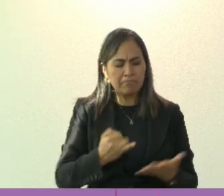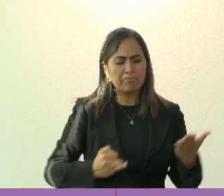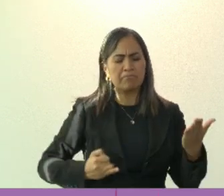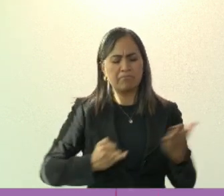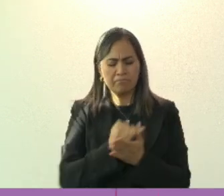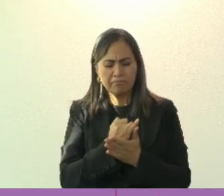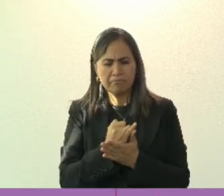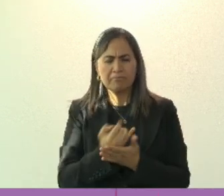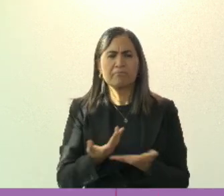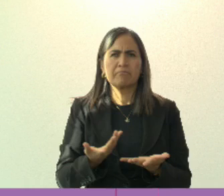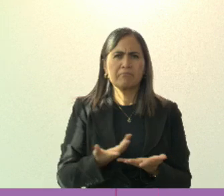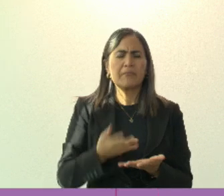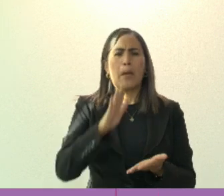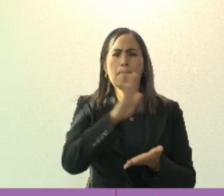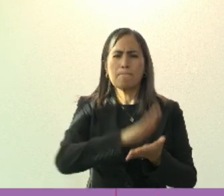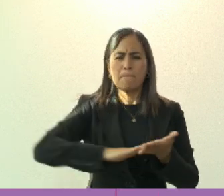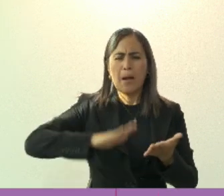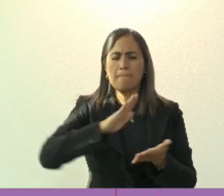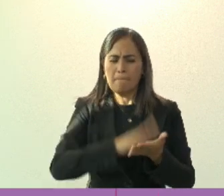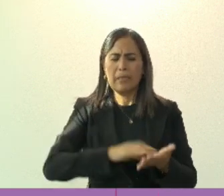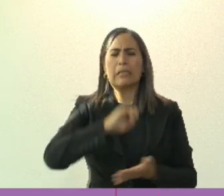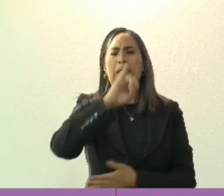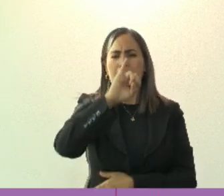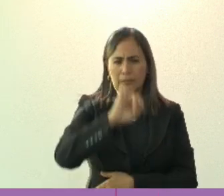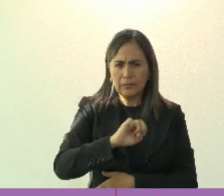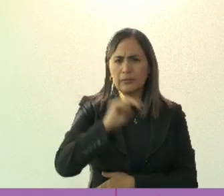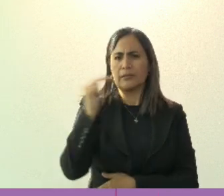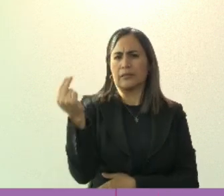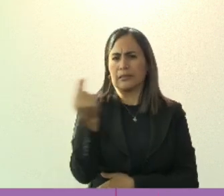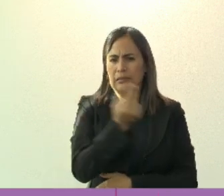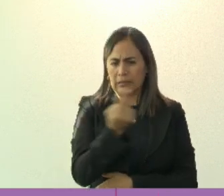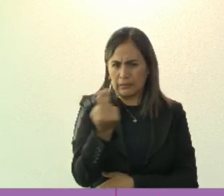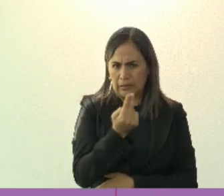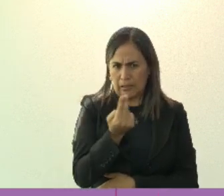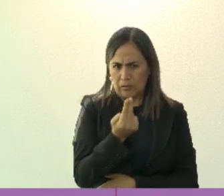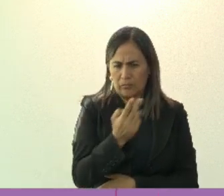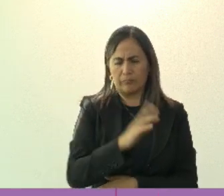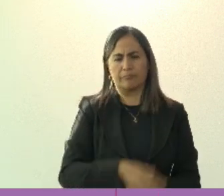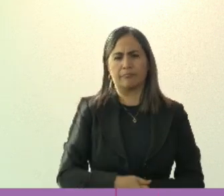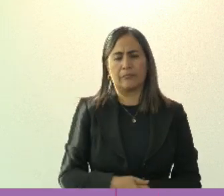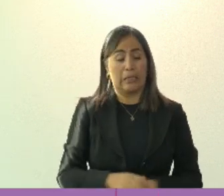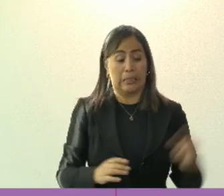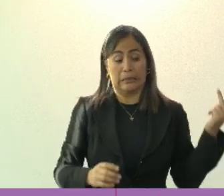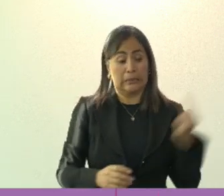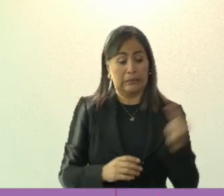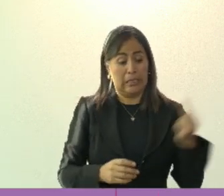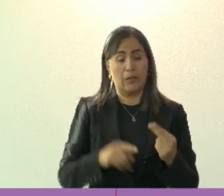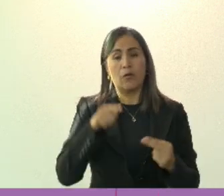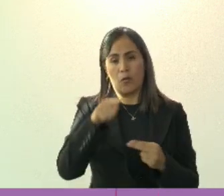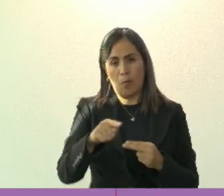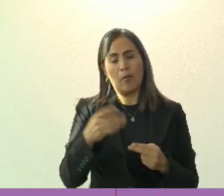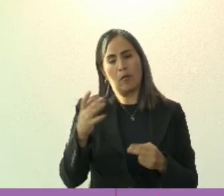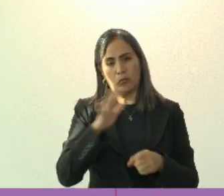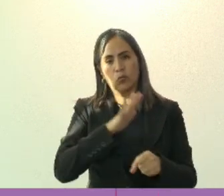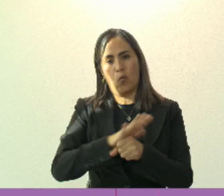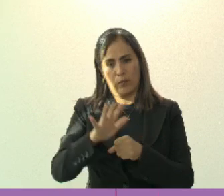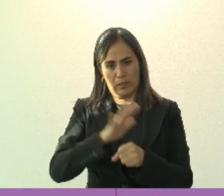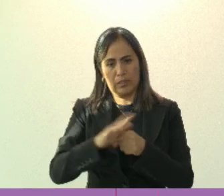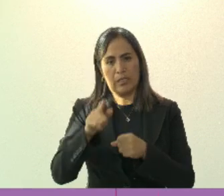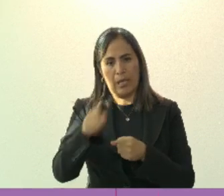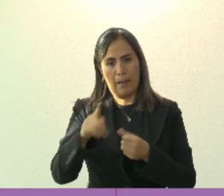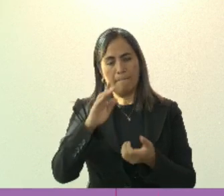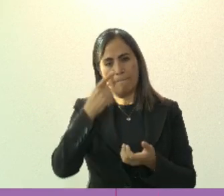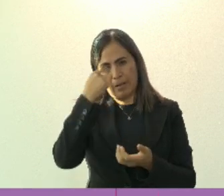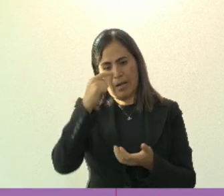qué documento es el necesario, perdón, el indispensable, no el necesario, el indispensable que atiende